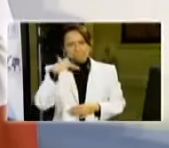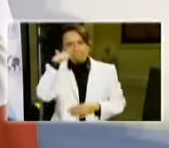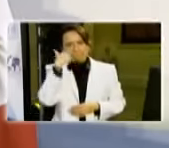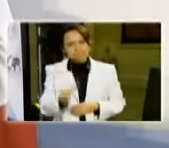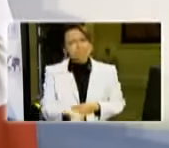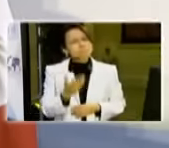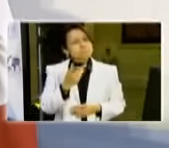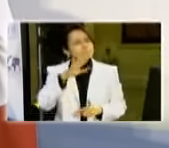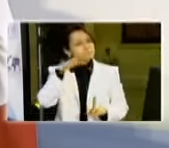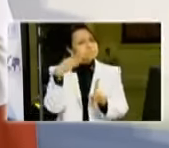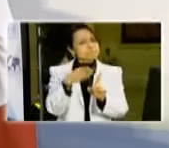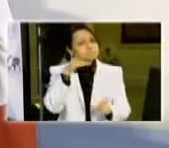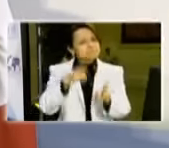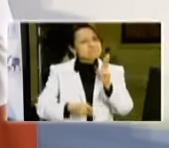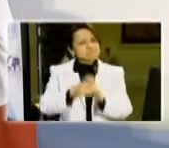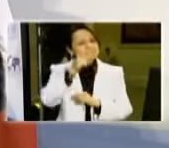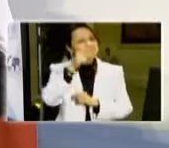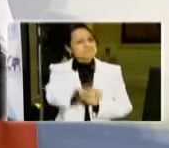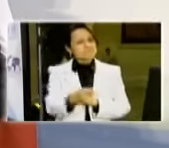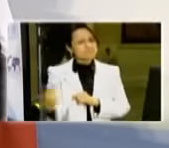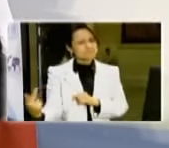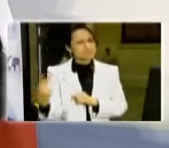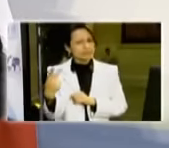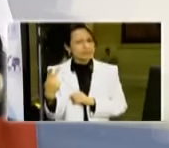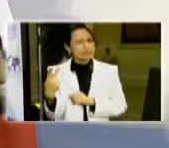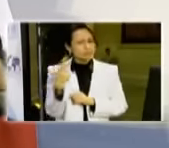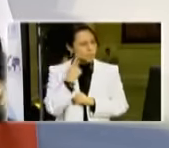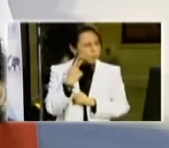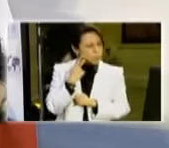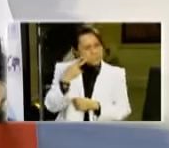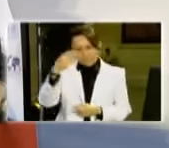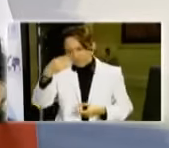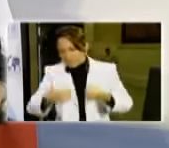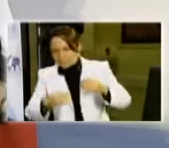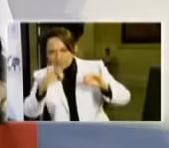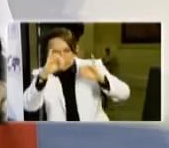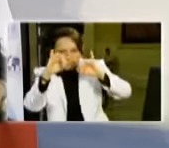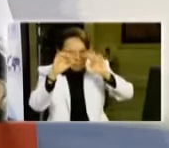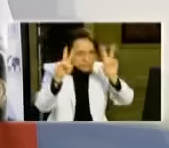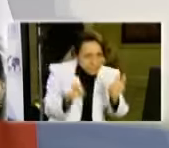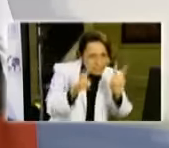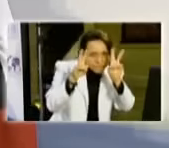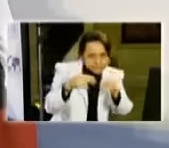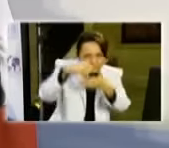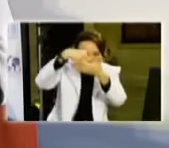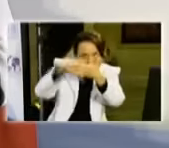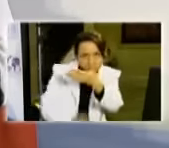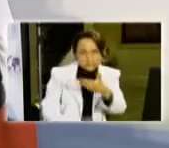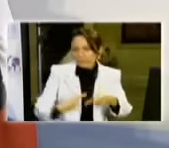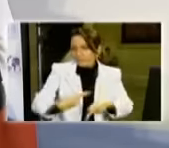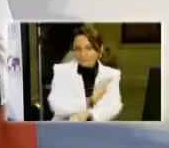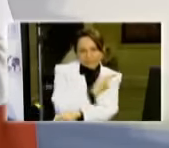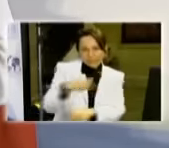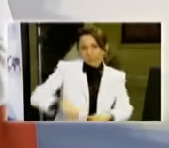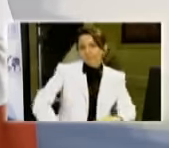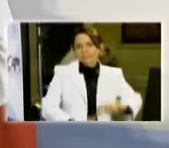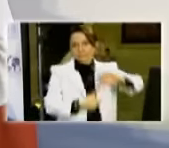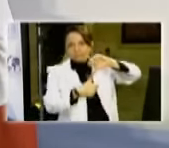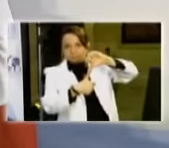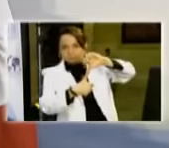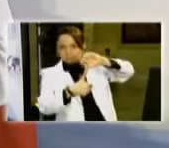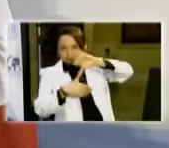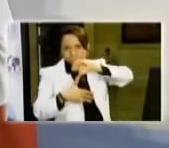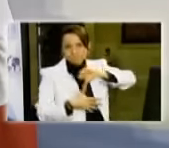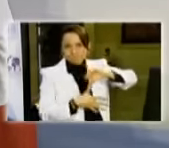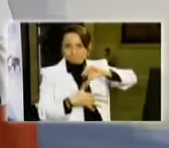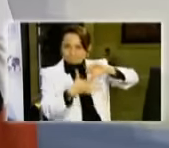política exterior o las relaciones hemisféricas, las relaciones, yo diría, de los países de América Latina y el Caribe, en un mundo tan